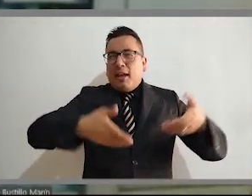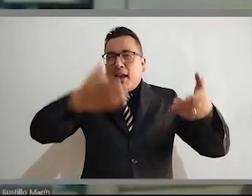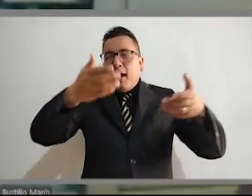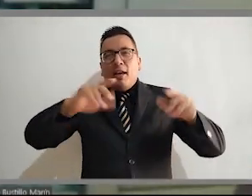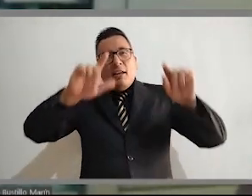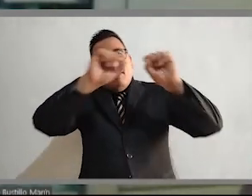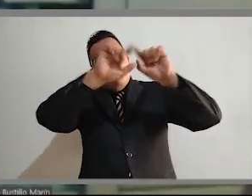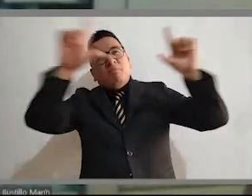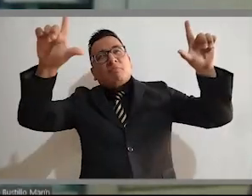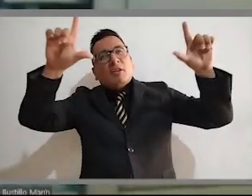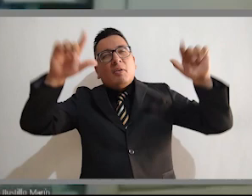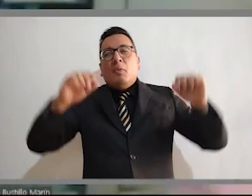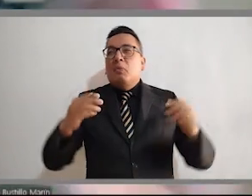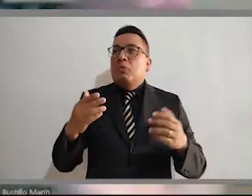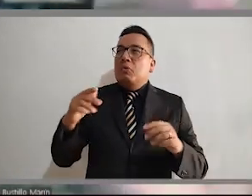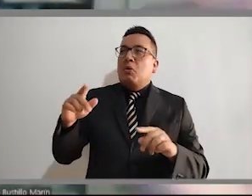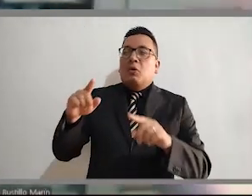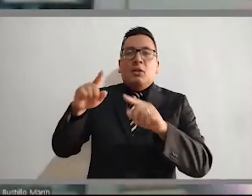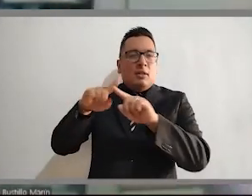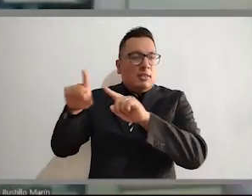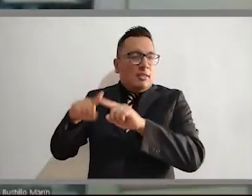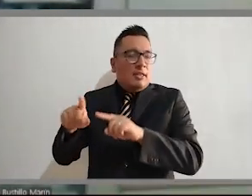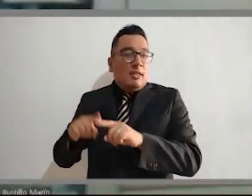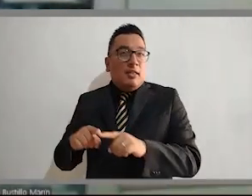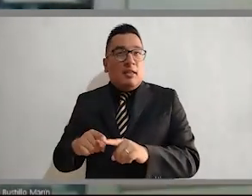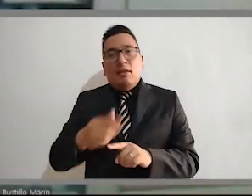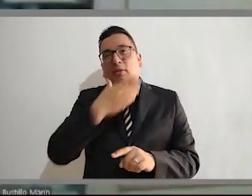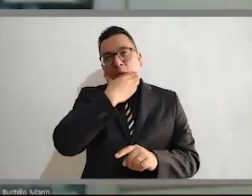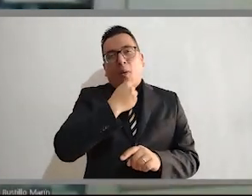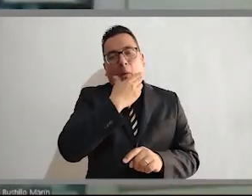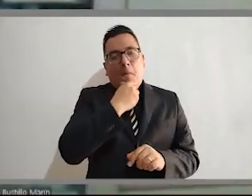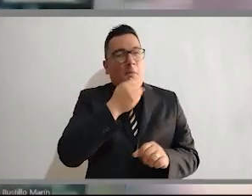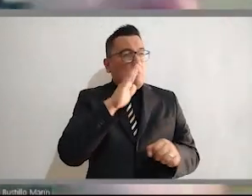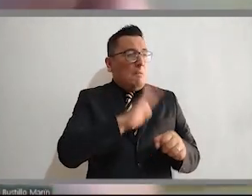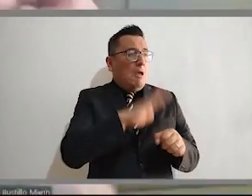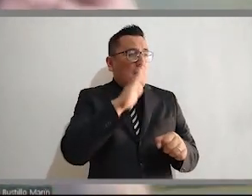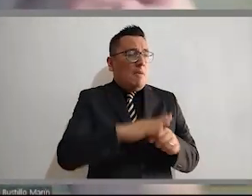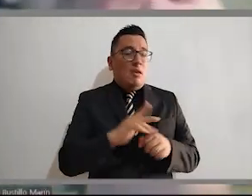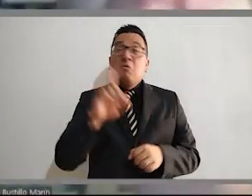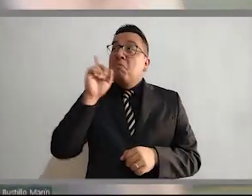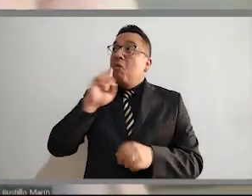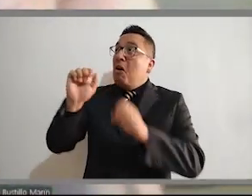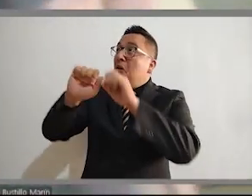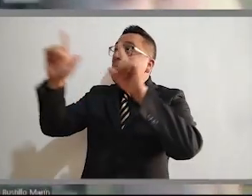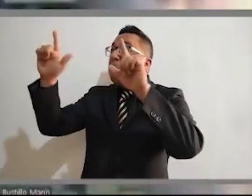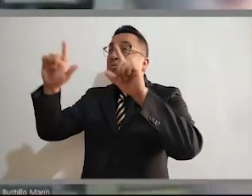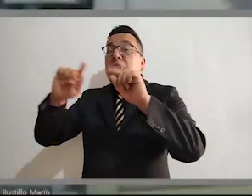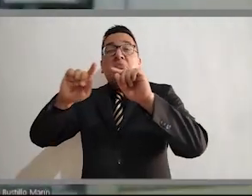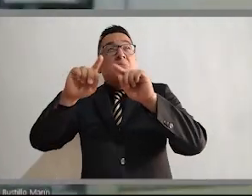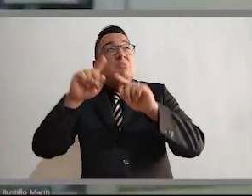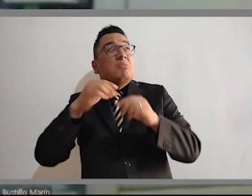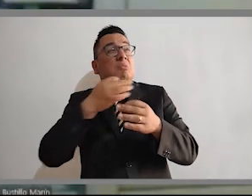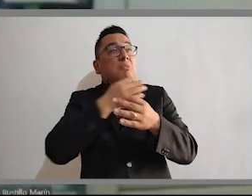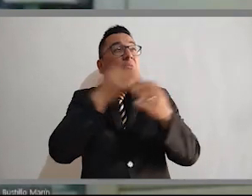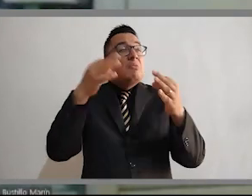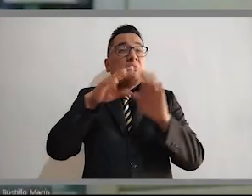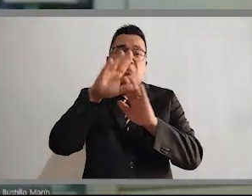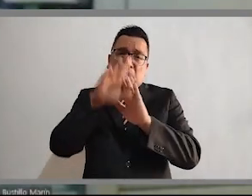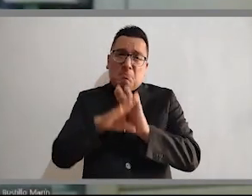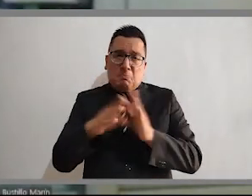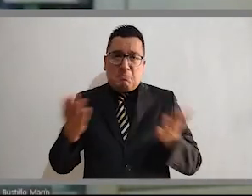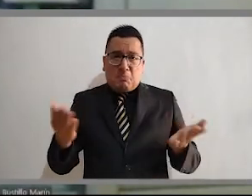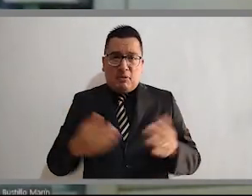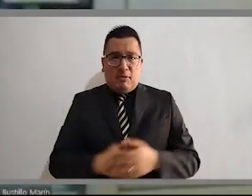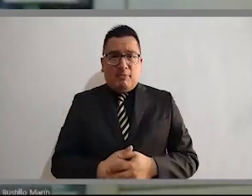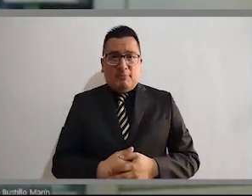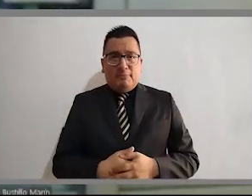no para ellas. Es decir, todo esto ha ido pasando a través de una transversalidad todo el